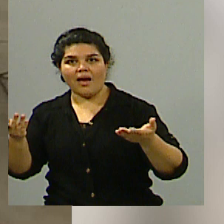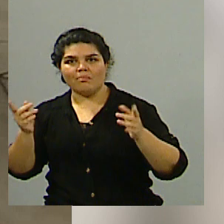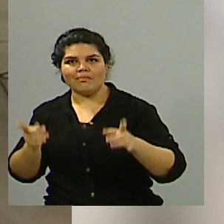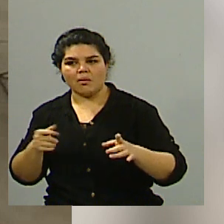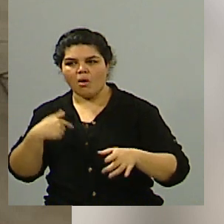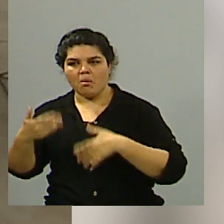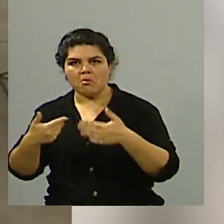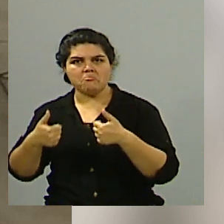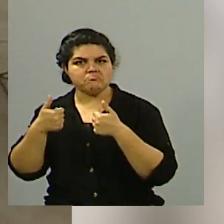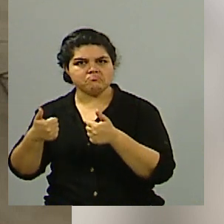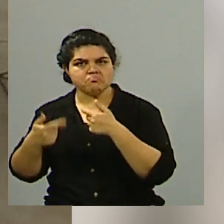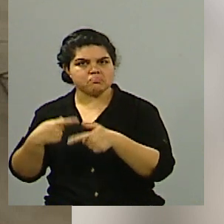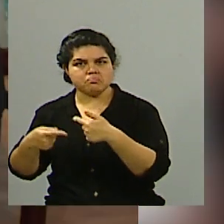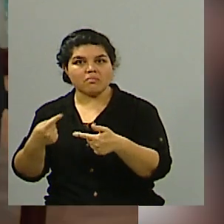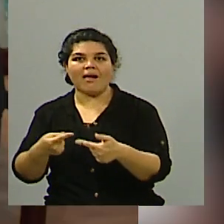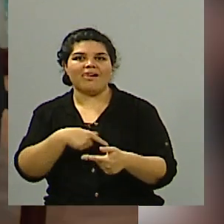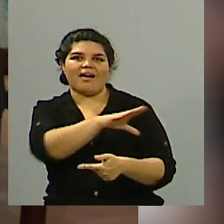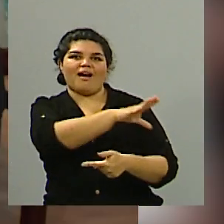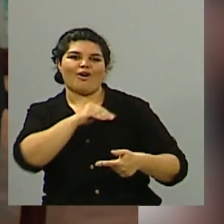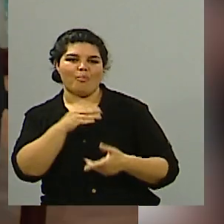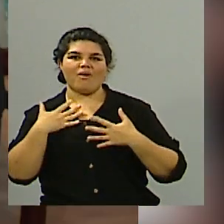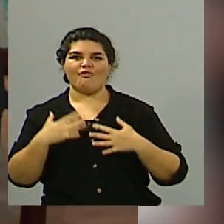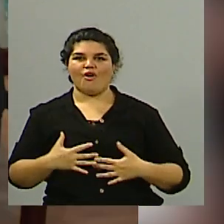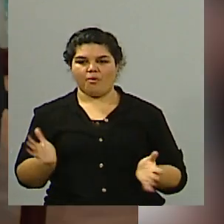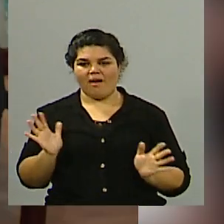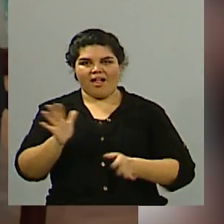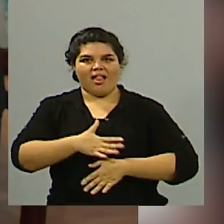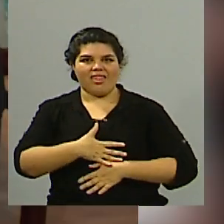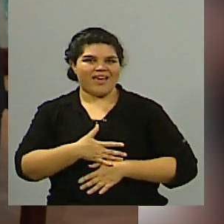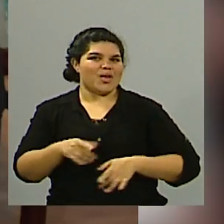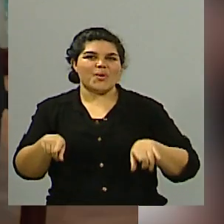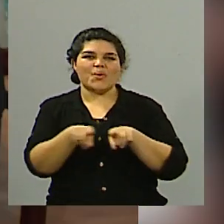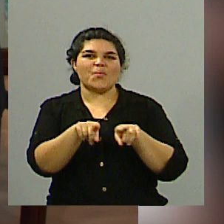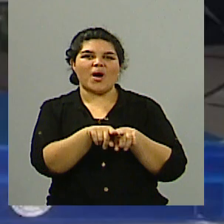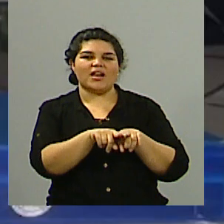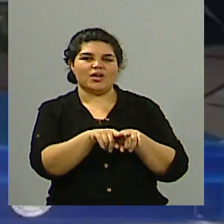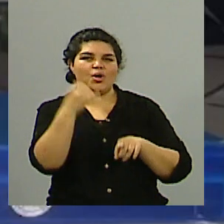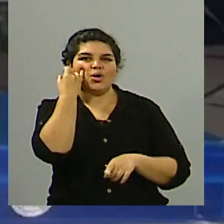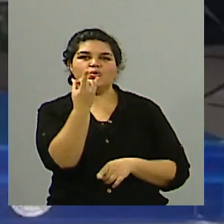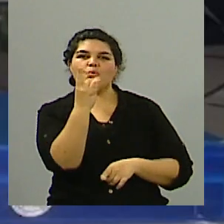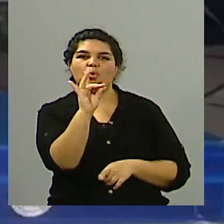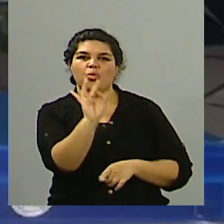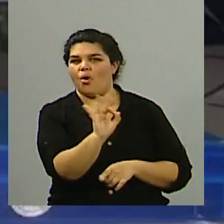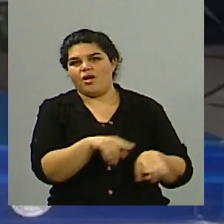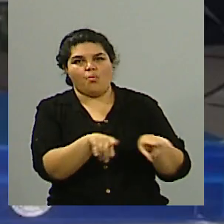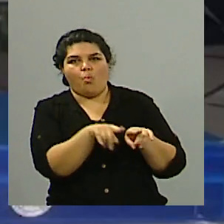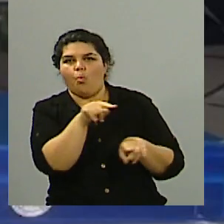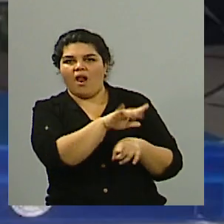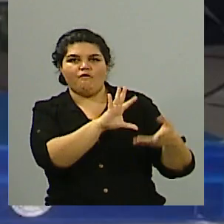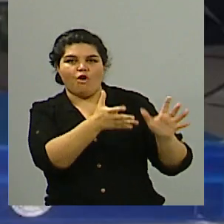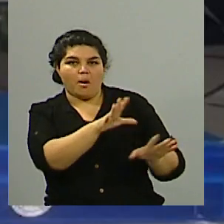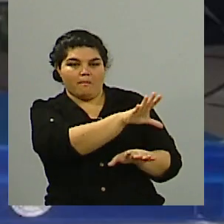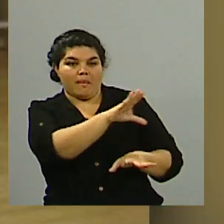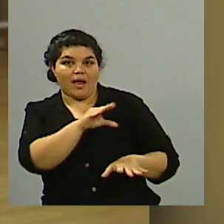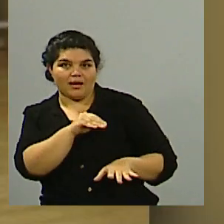igual. Pero bueno, el corte, el estilo de uniforme es el que se usa en judo. Y también le copiamos los